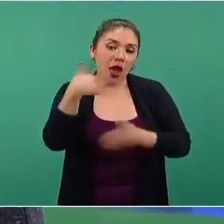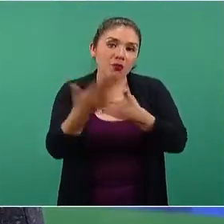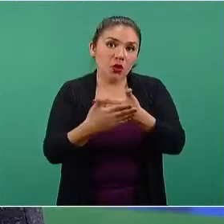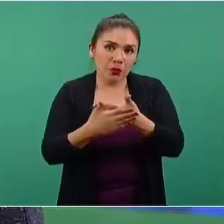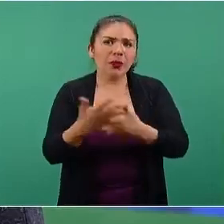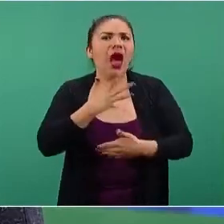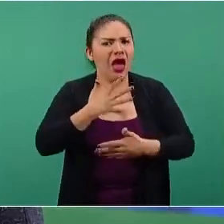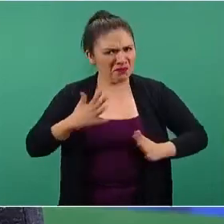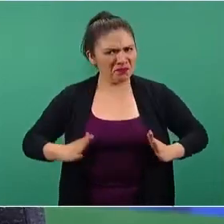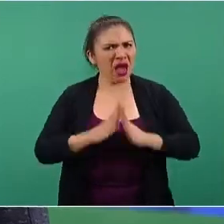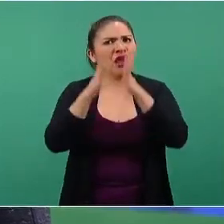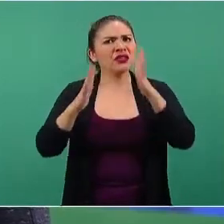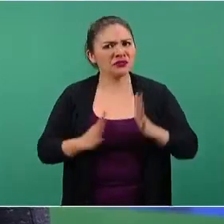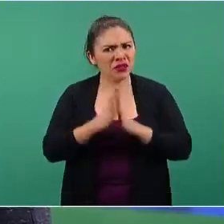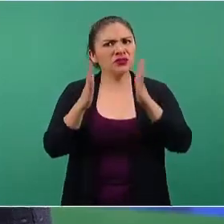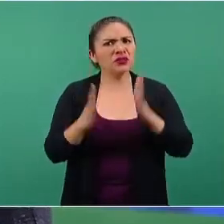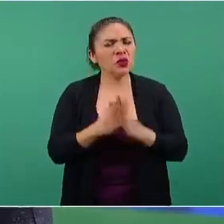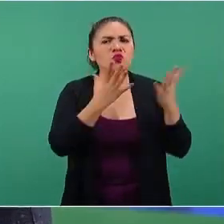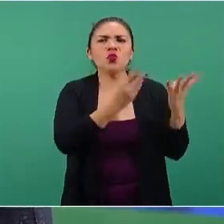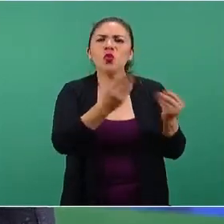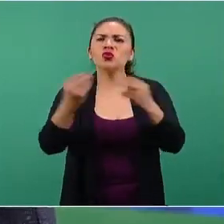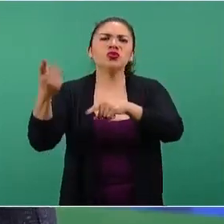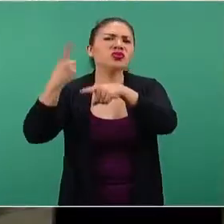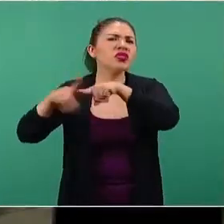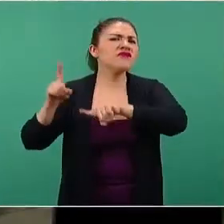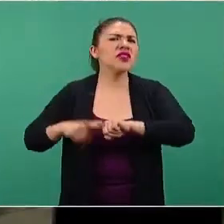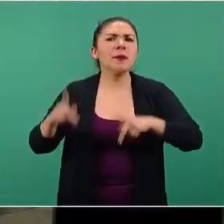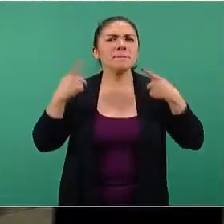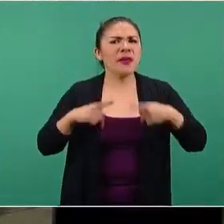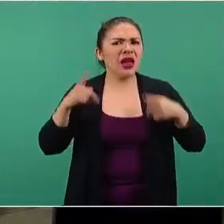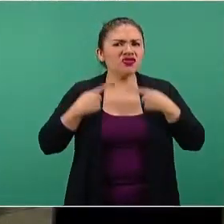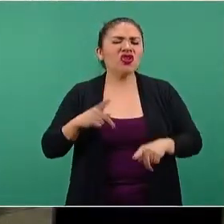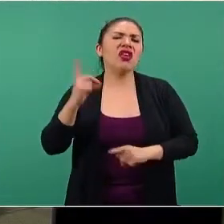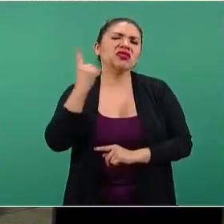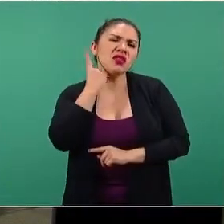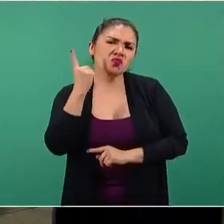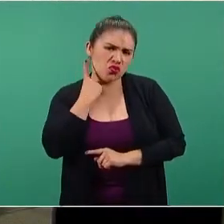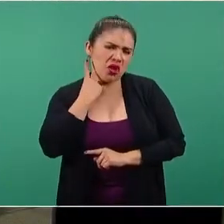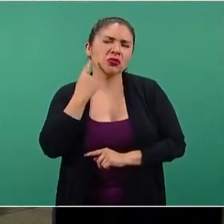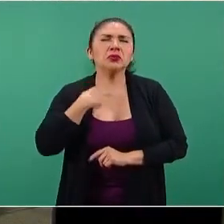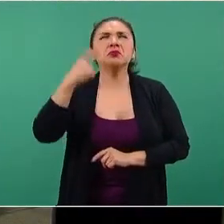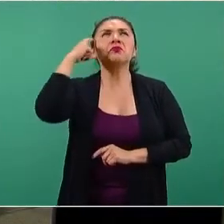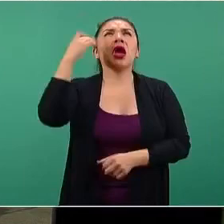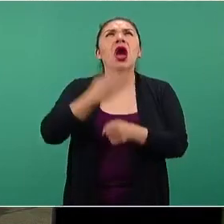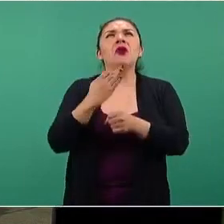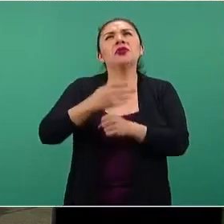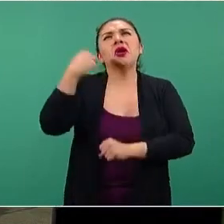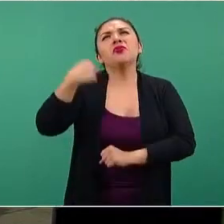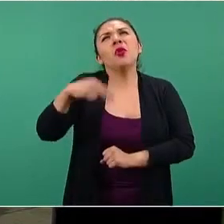Hubo participación de múltiples personas legisladoras. Se me viene a la mente